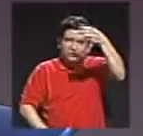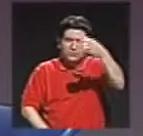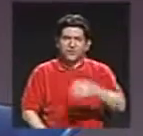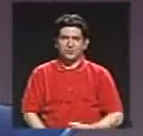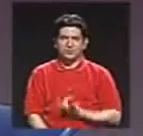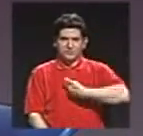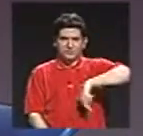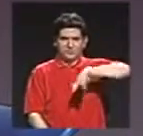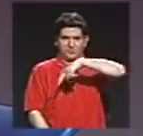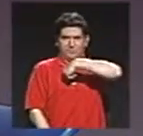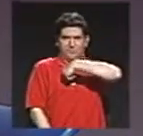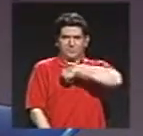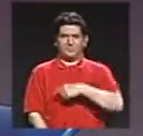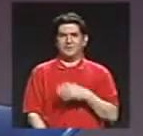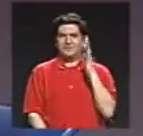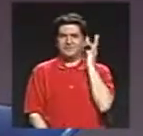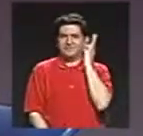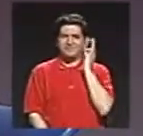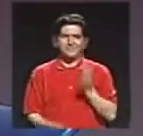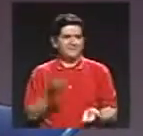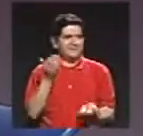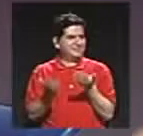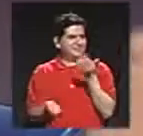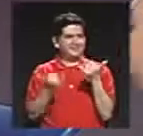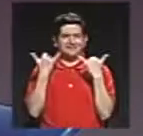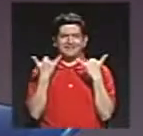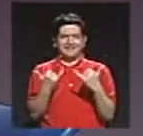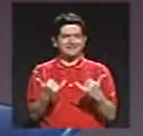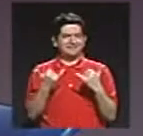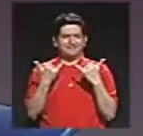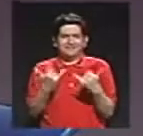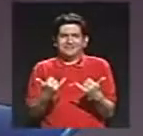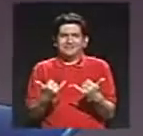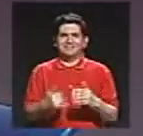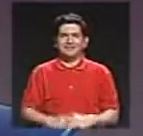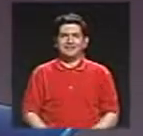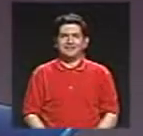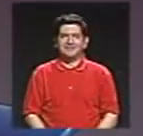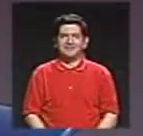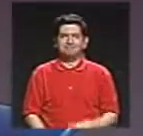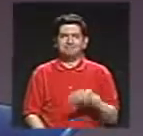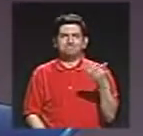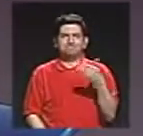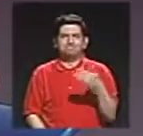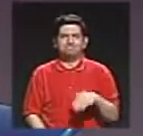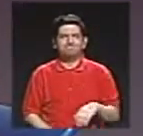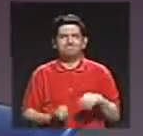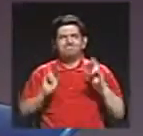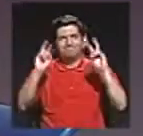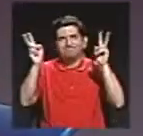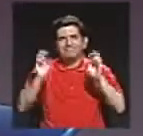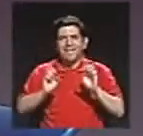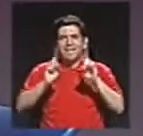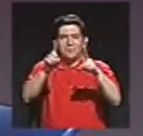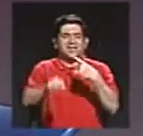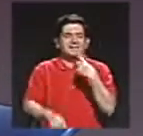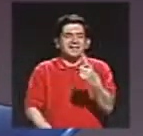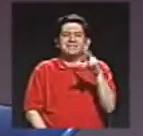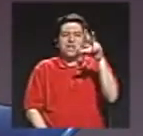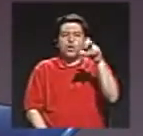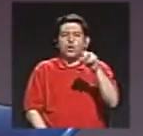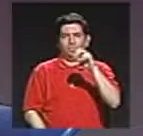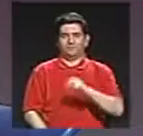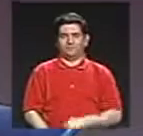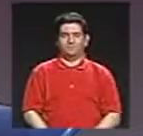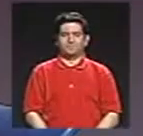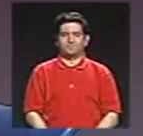estamos eh estamos ya más eh educadas para decir que no Por decirlo